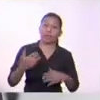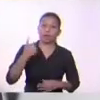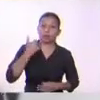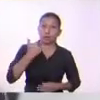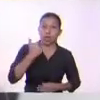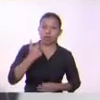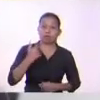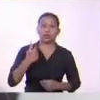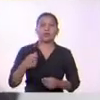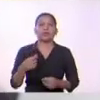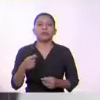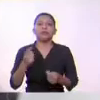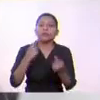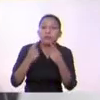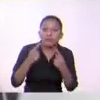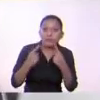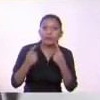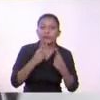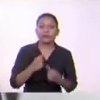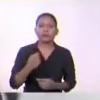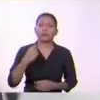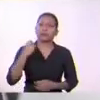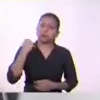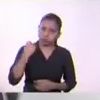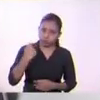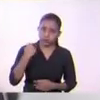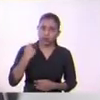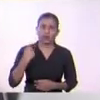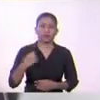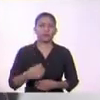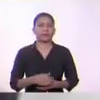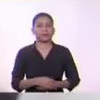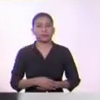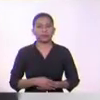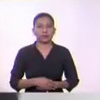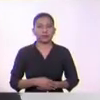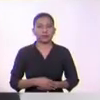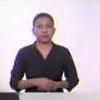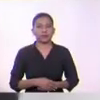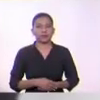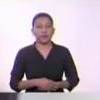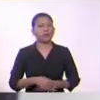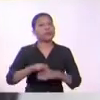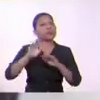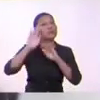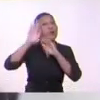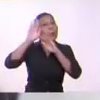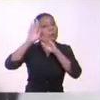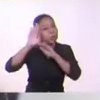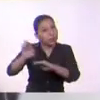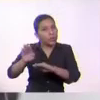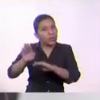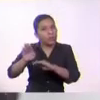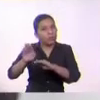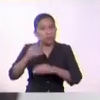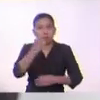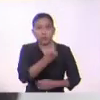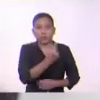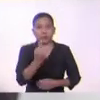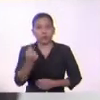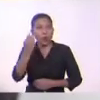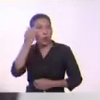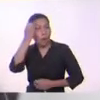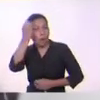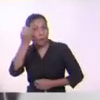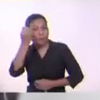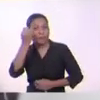entrevista, es necesario tener en cuenta lo siguiente: respetar los puntos de vista de la